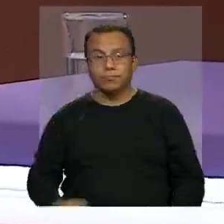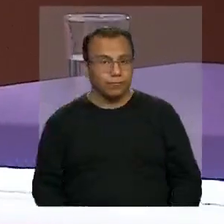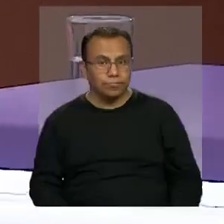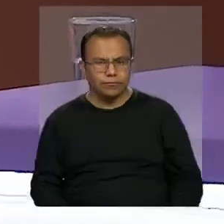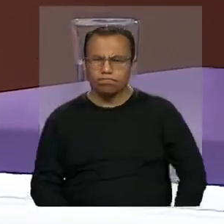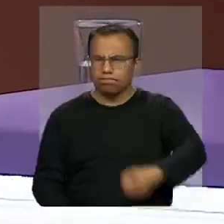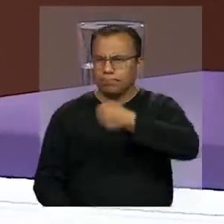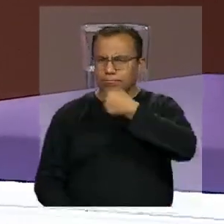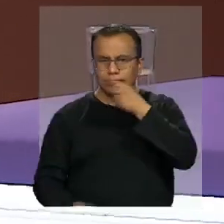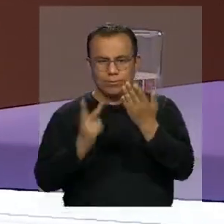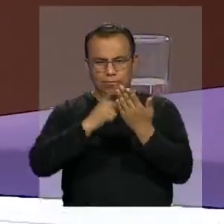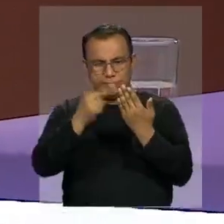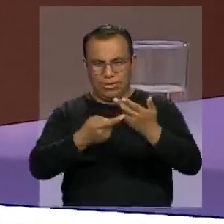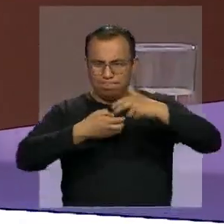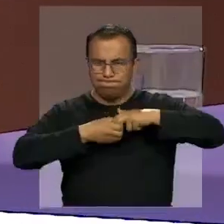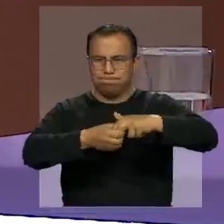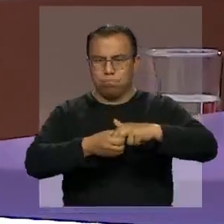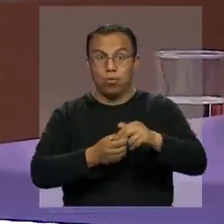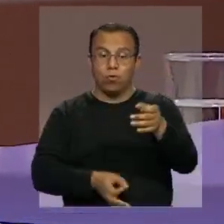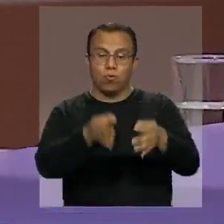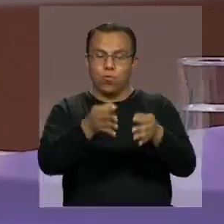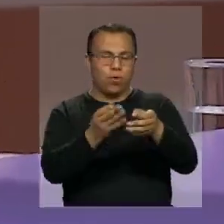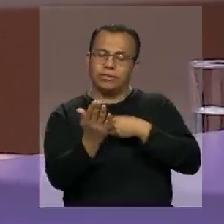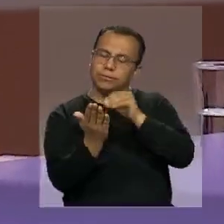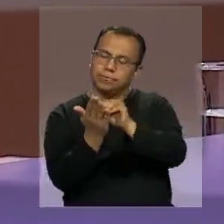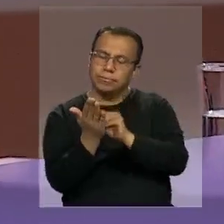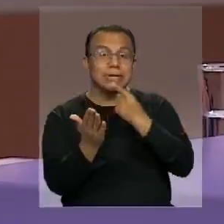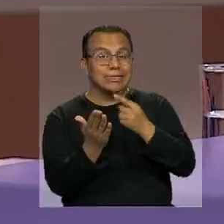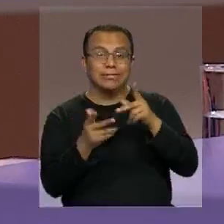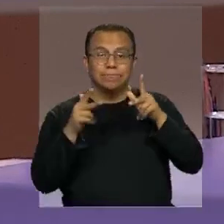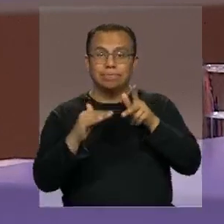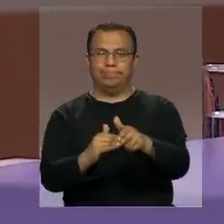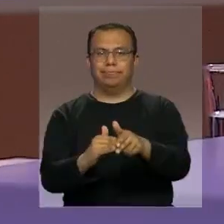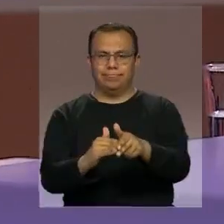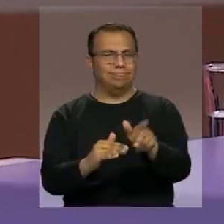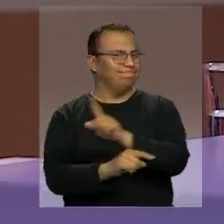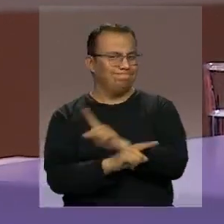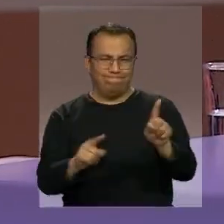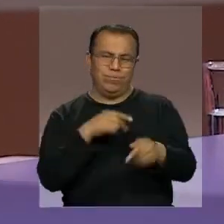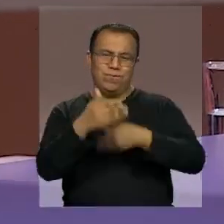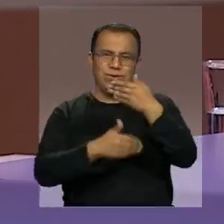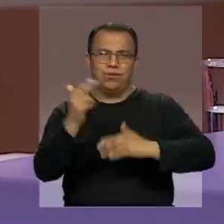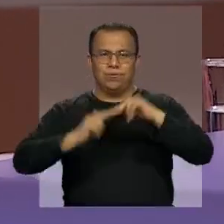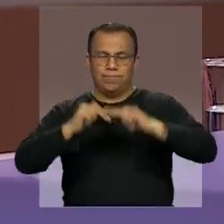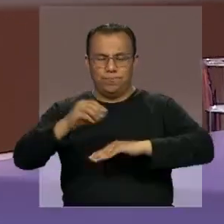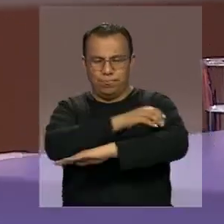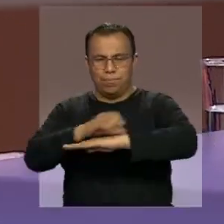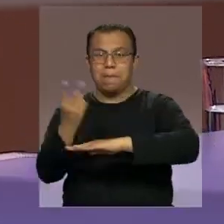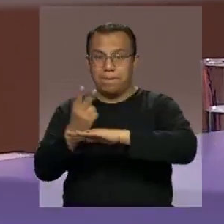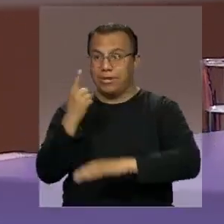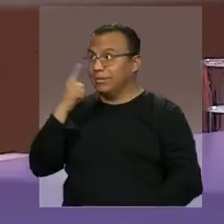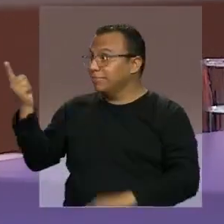Hoy son noticias los proyectos de movilidad para Bogotá. Un juez ordenó al distrito suspender la licitación del Corredor Verde. Daniela Spitia tiene